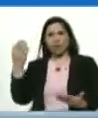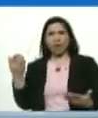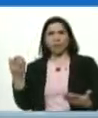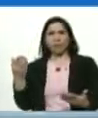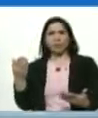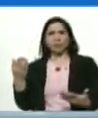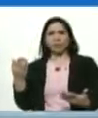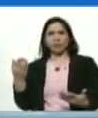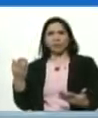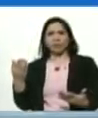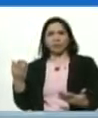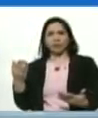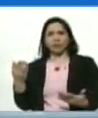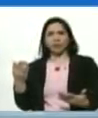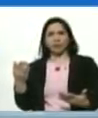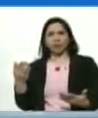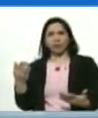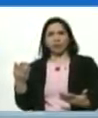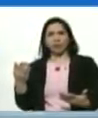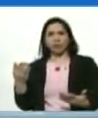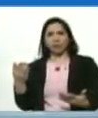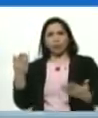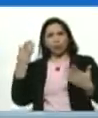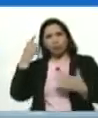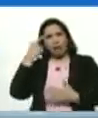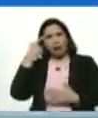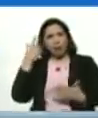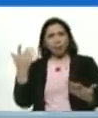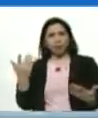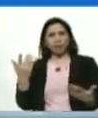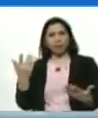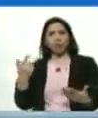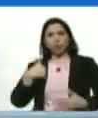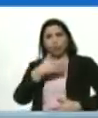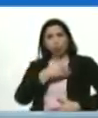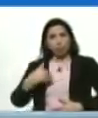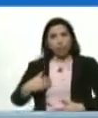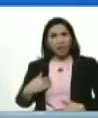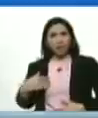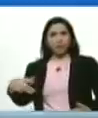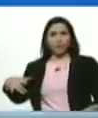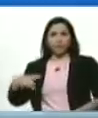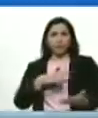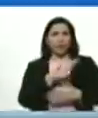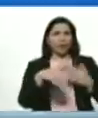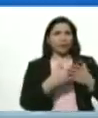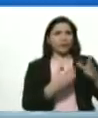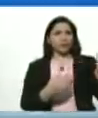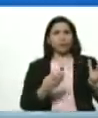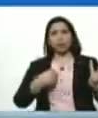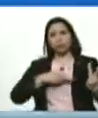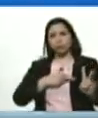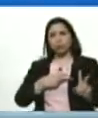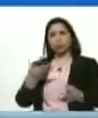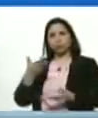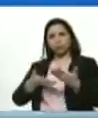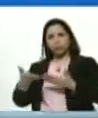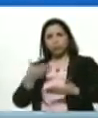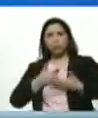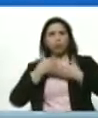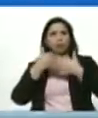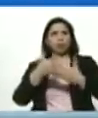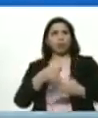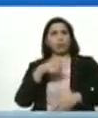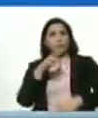estar allá en venezuela porque ella entre todos nos solidarizamos nos entre ayudamos nos